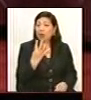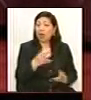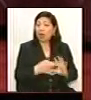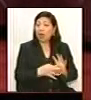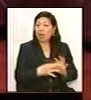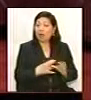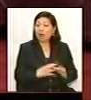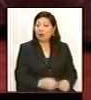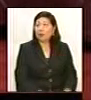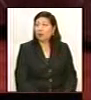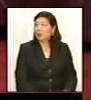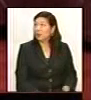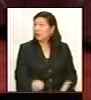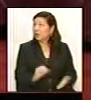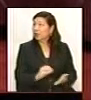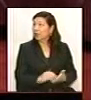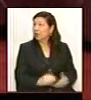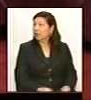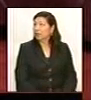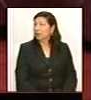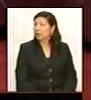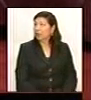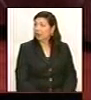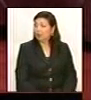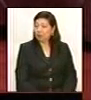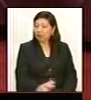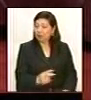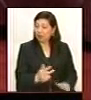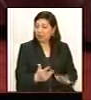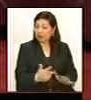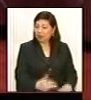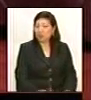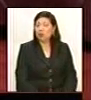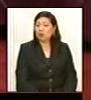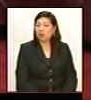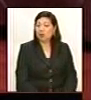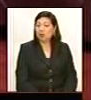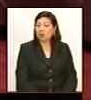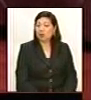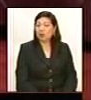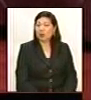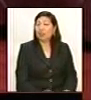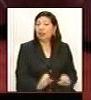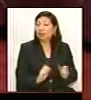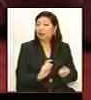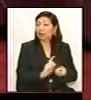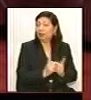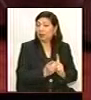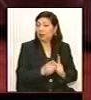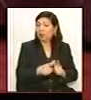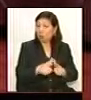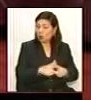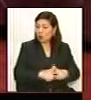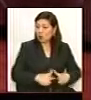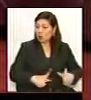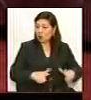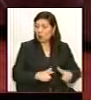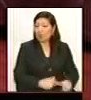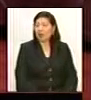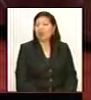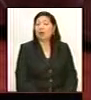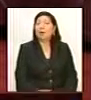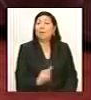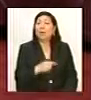2018, hasta el 24 de 2018, en la cual él ha sido cambiado de su lugar, no